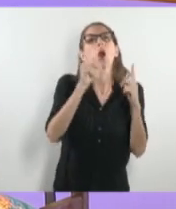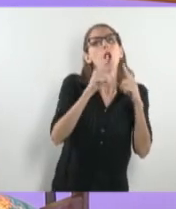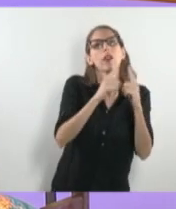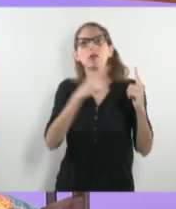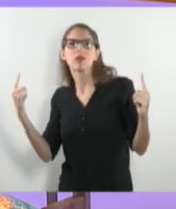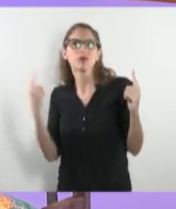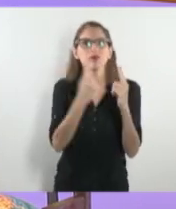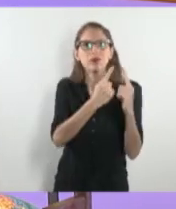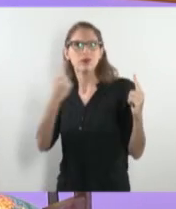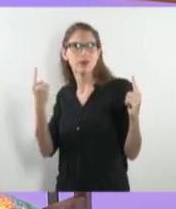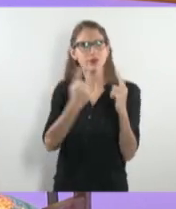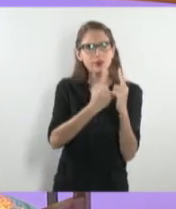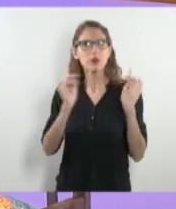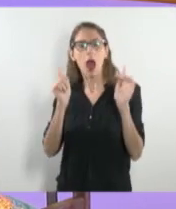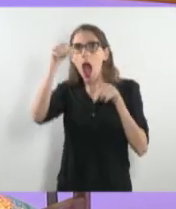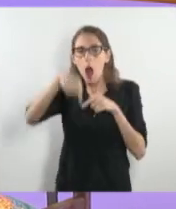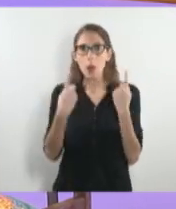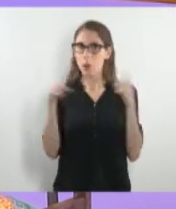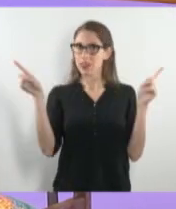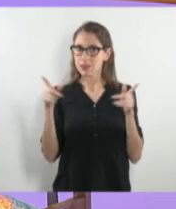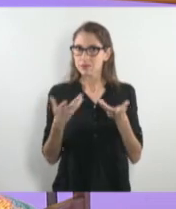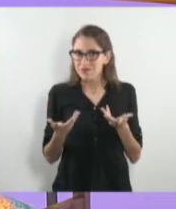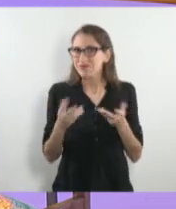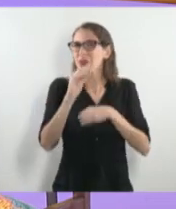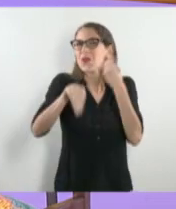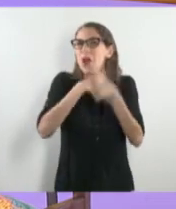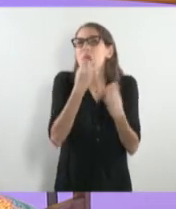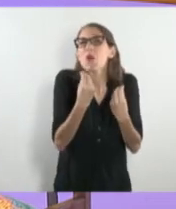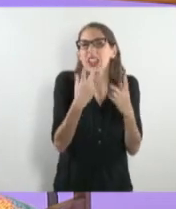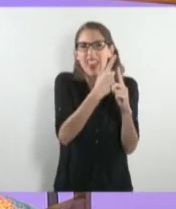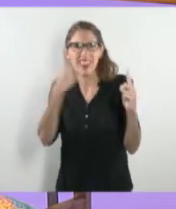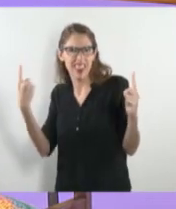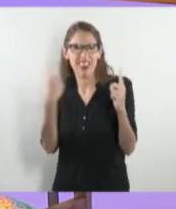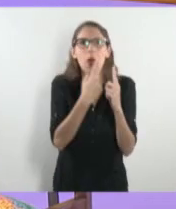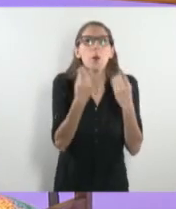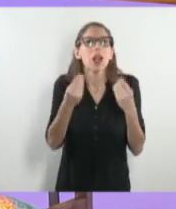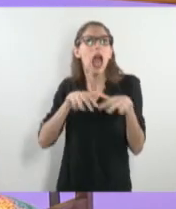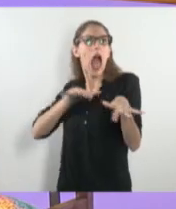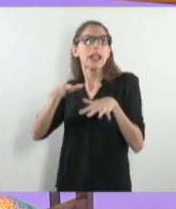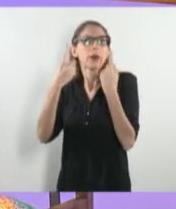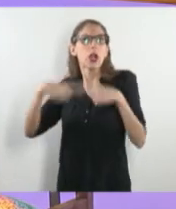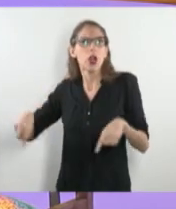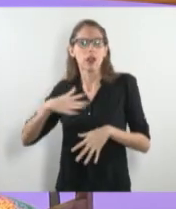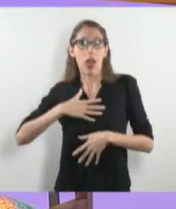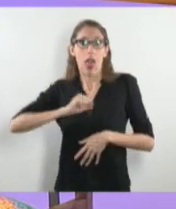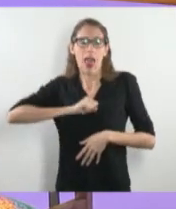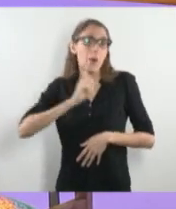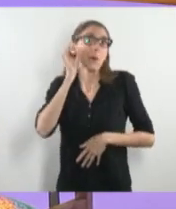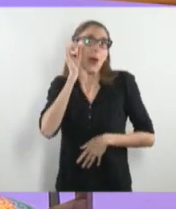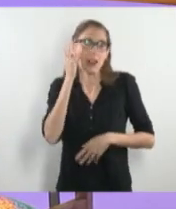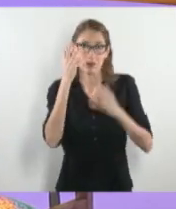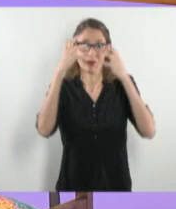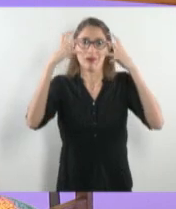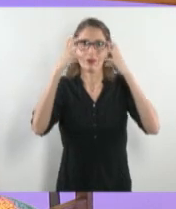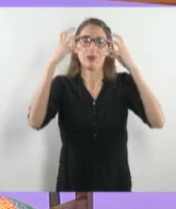Perdón. Pero y entra y sale, digo, cuando va a sus actividades cotidianas. Miren, se me pusieron rojos los ojos. Estuve ahí, pero bueno,